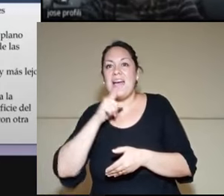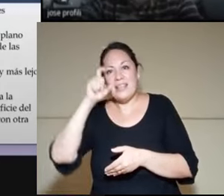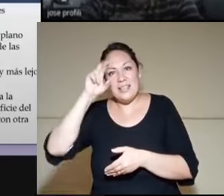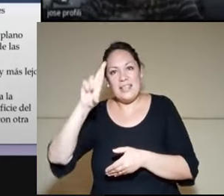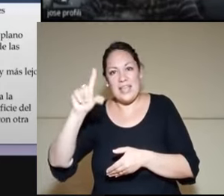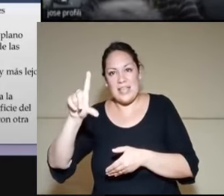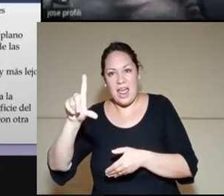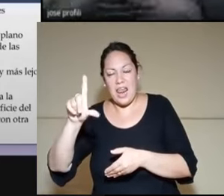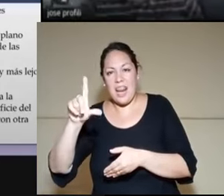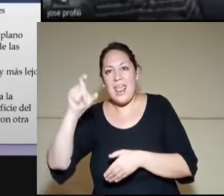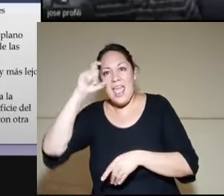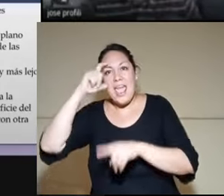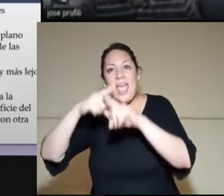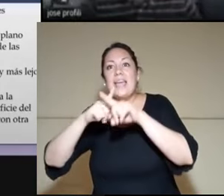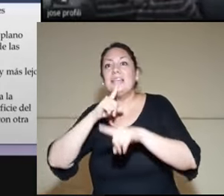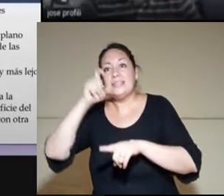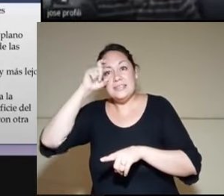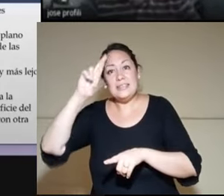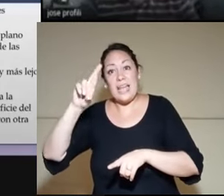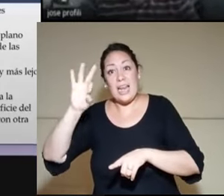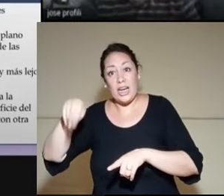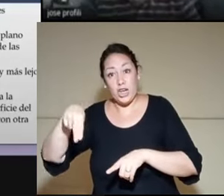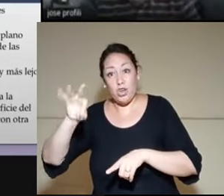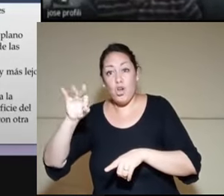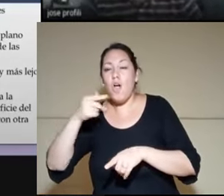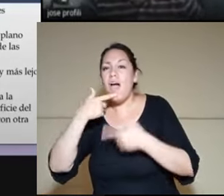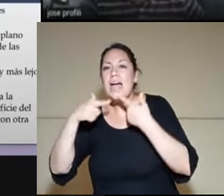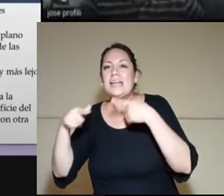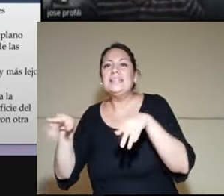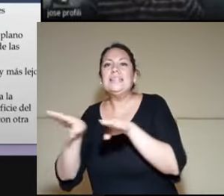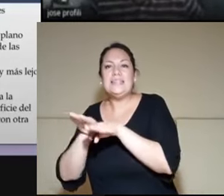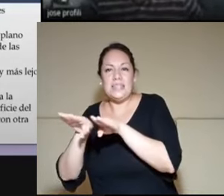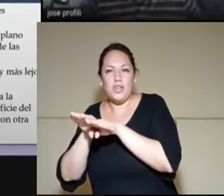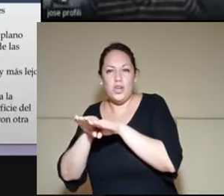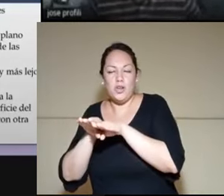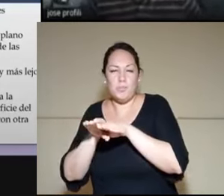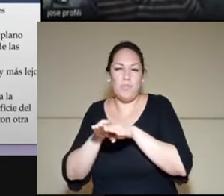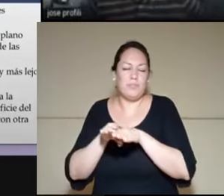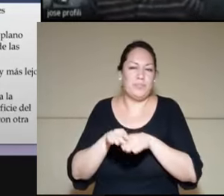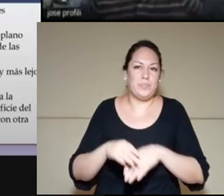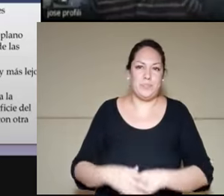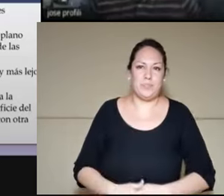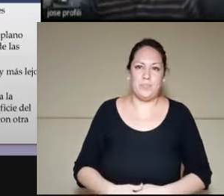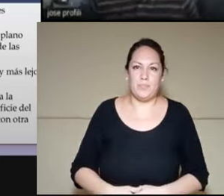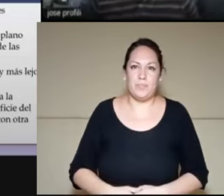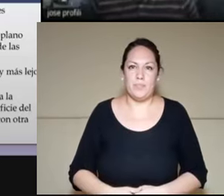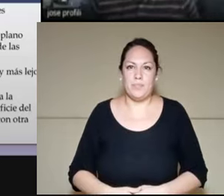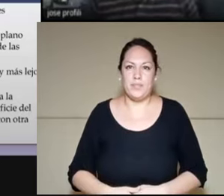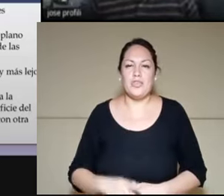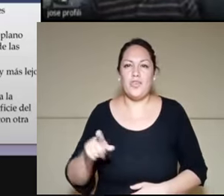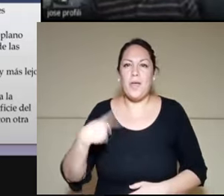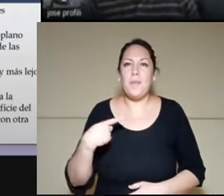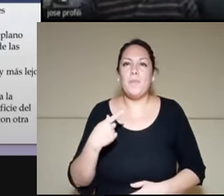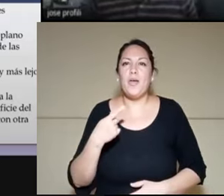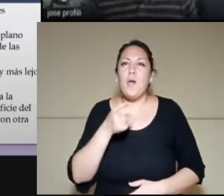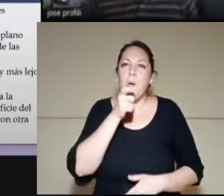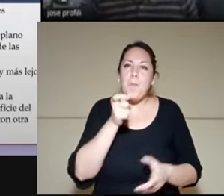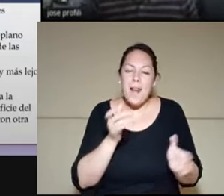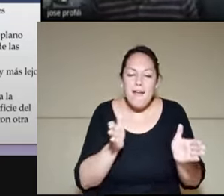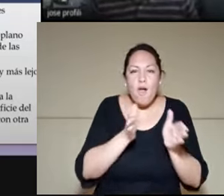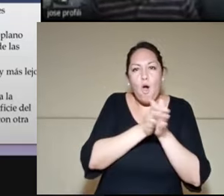lo mismo. Entonces yo ahí combino como los puntos cardinales. Norte, sur, este, oeste, pero después puedo decir